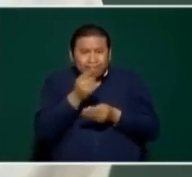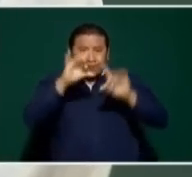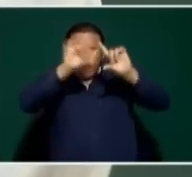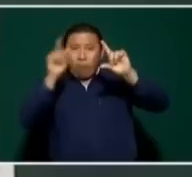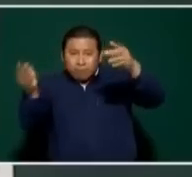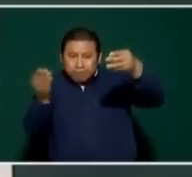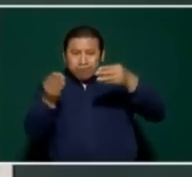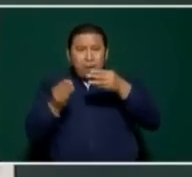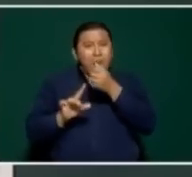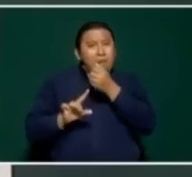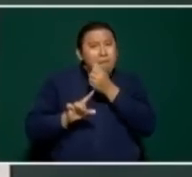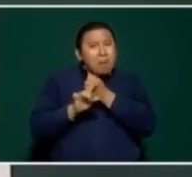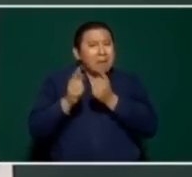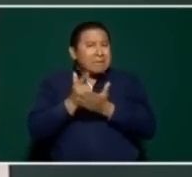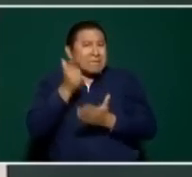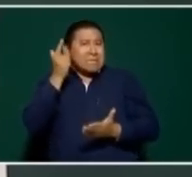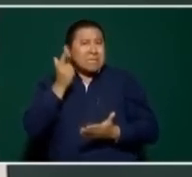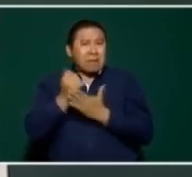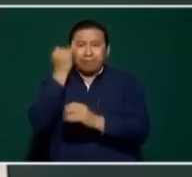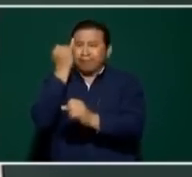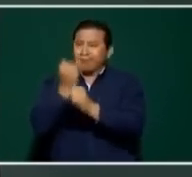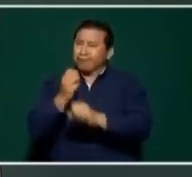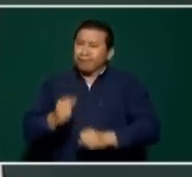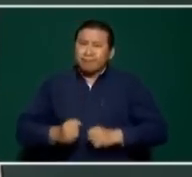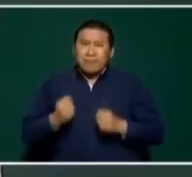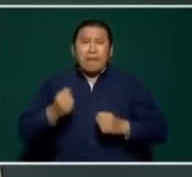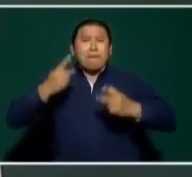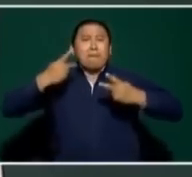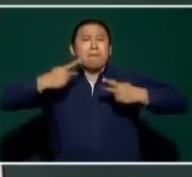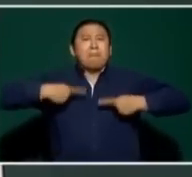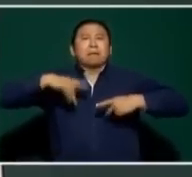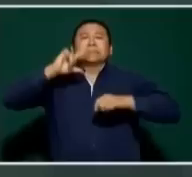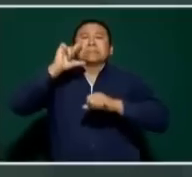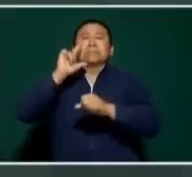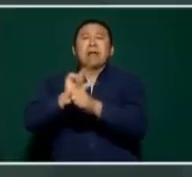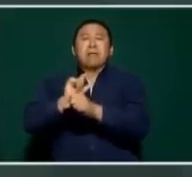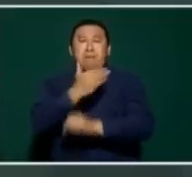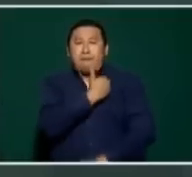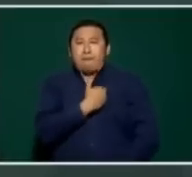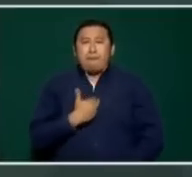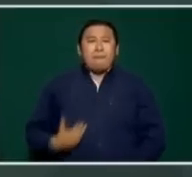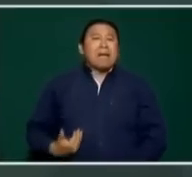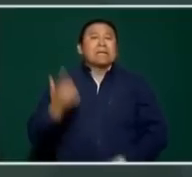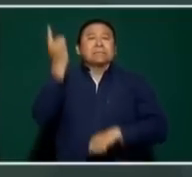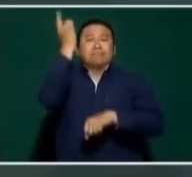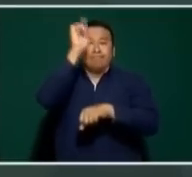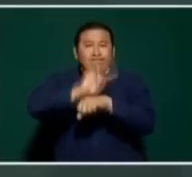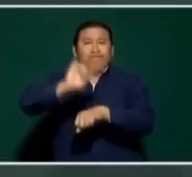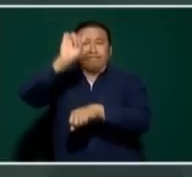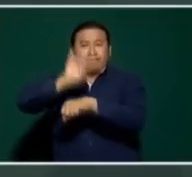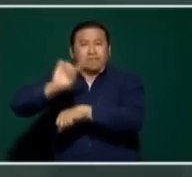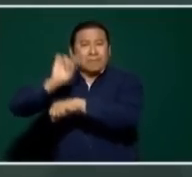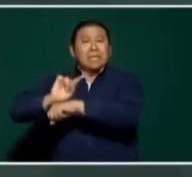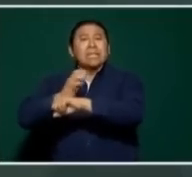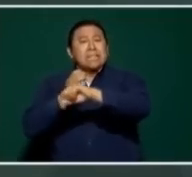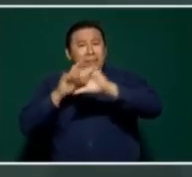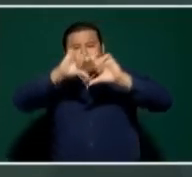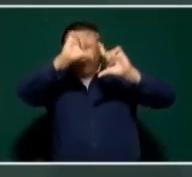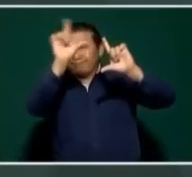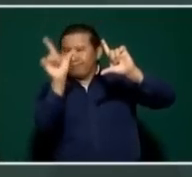acerca del problema grave de la inseguridad. Personalmente, todos los días, de todos los